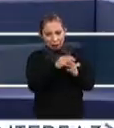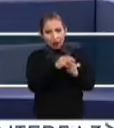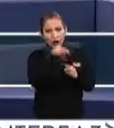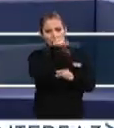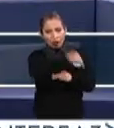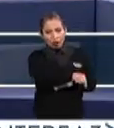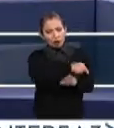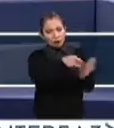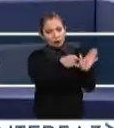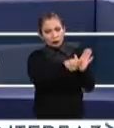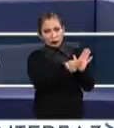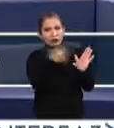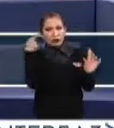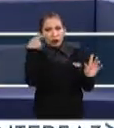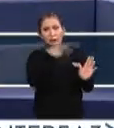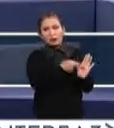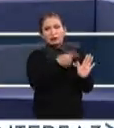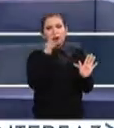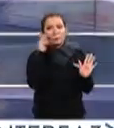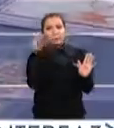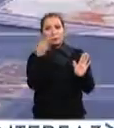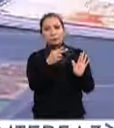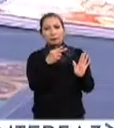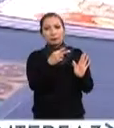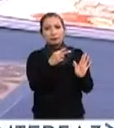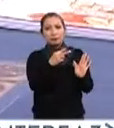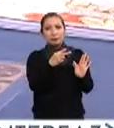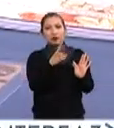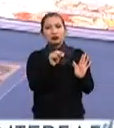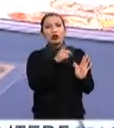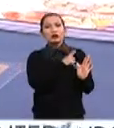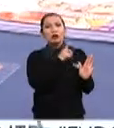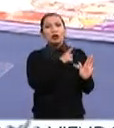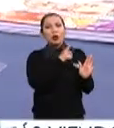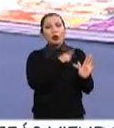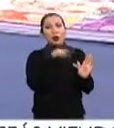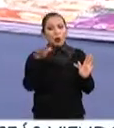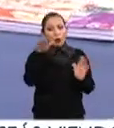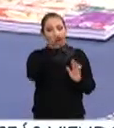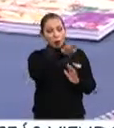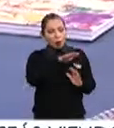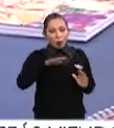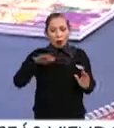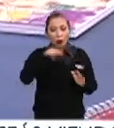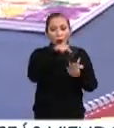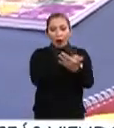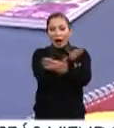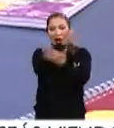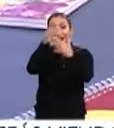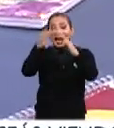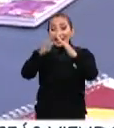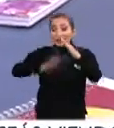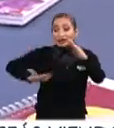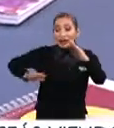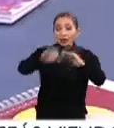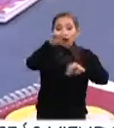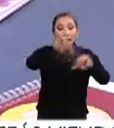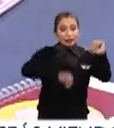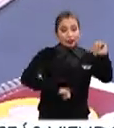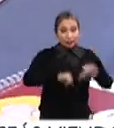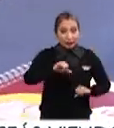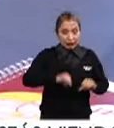hizo con el objetivo de visibilizar no solamente que estamos en el espacio doméstico, sino que estamos en otras